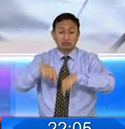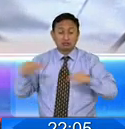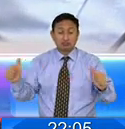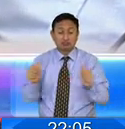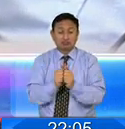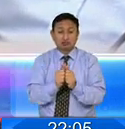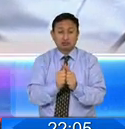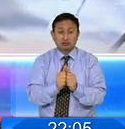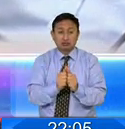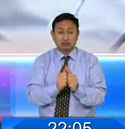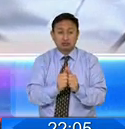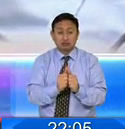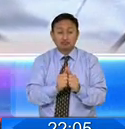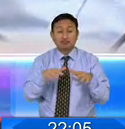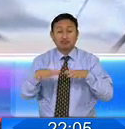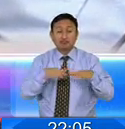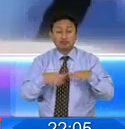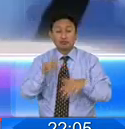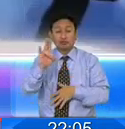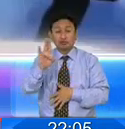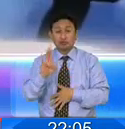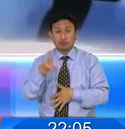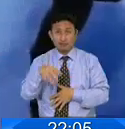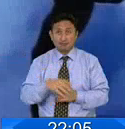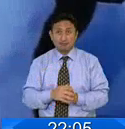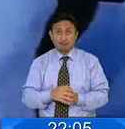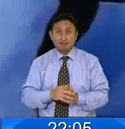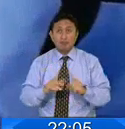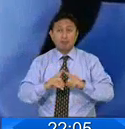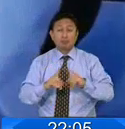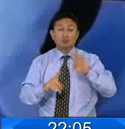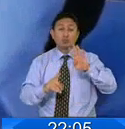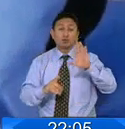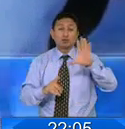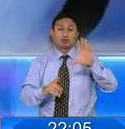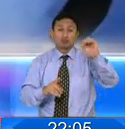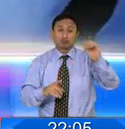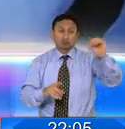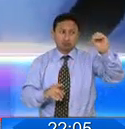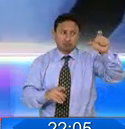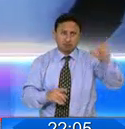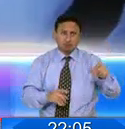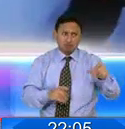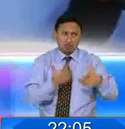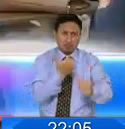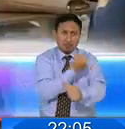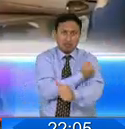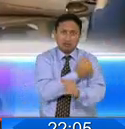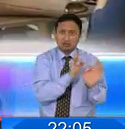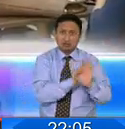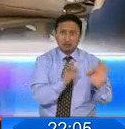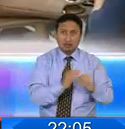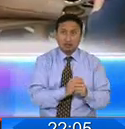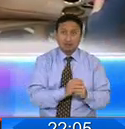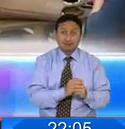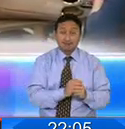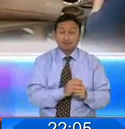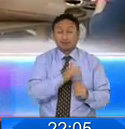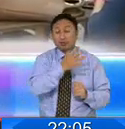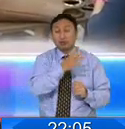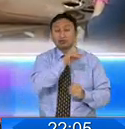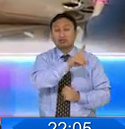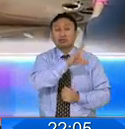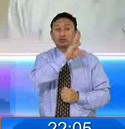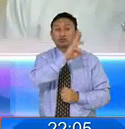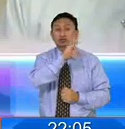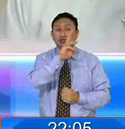conjunto con la Coordinación Zonal 7. Pero hay un 45% de ausentismo que se traduce en 166